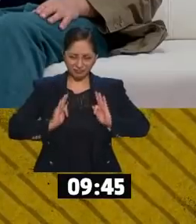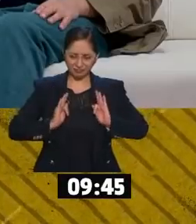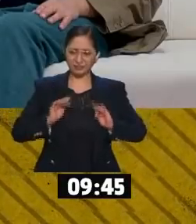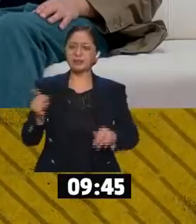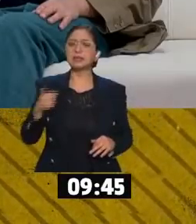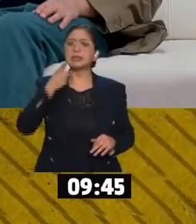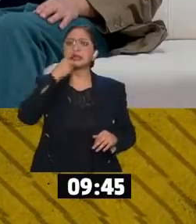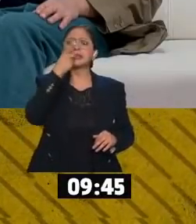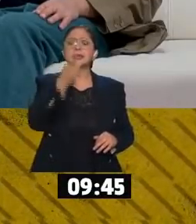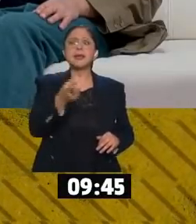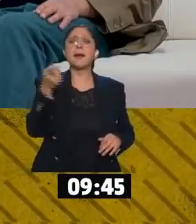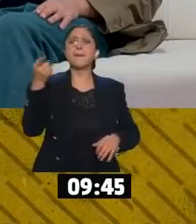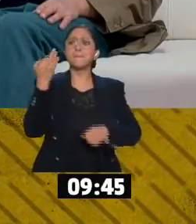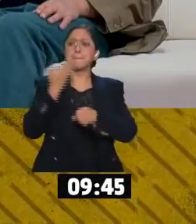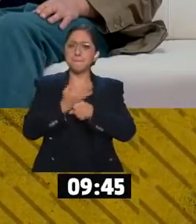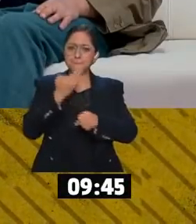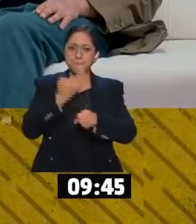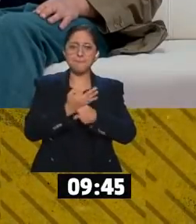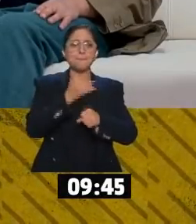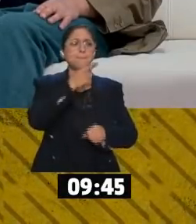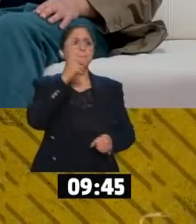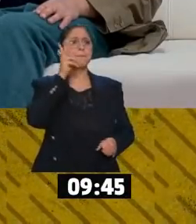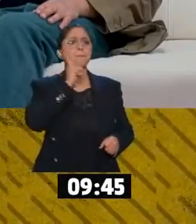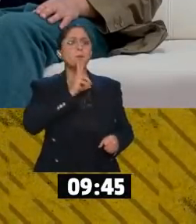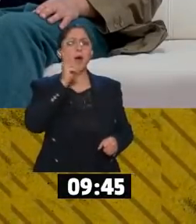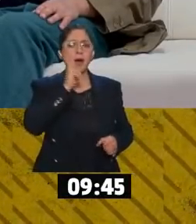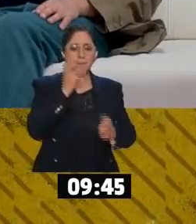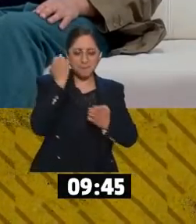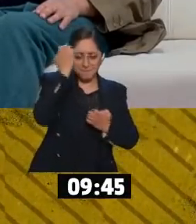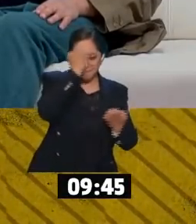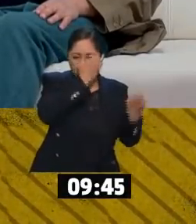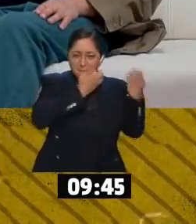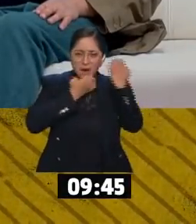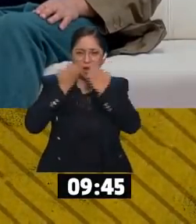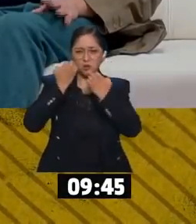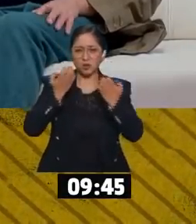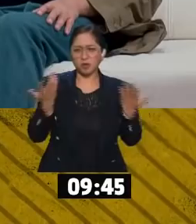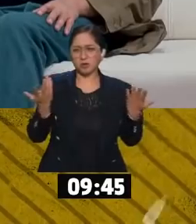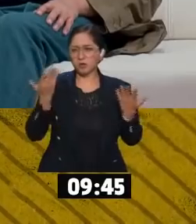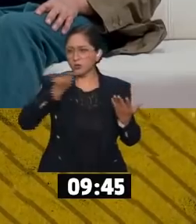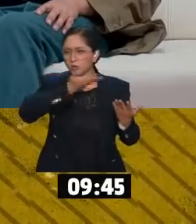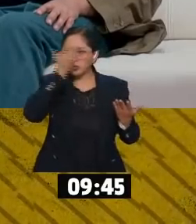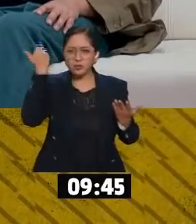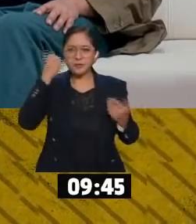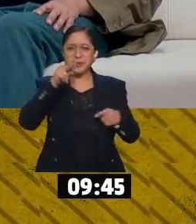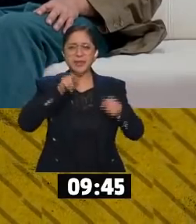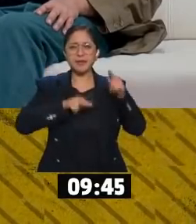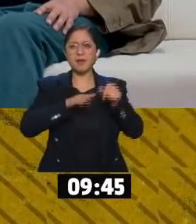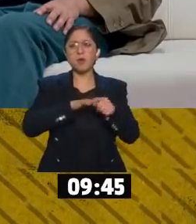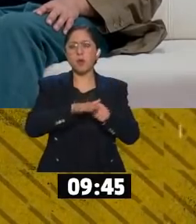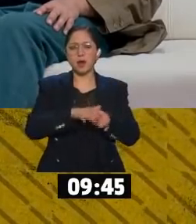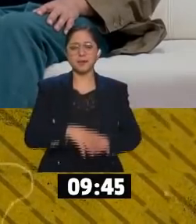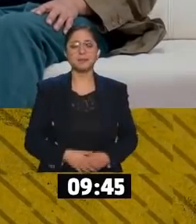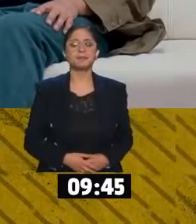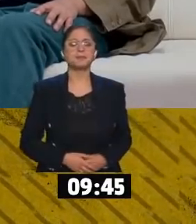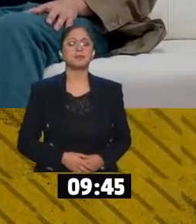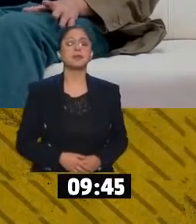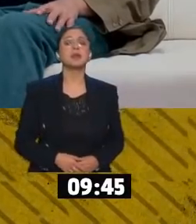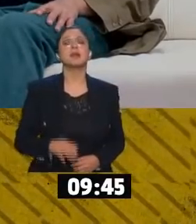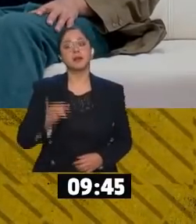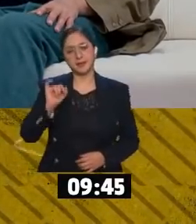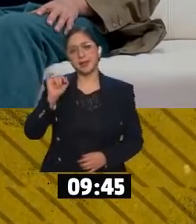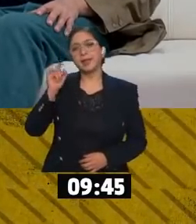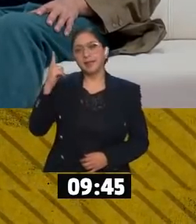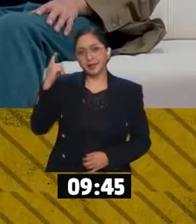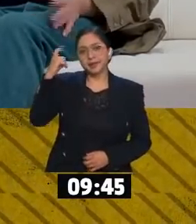forma de hacer una prueba para saber a qué nivel están. Es difícil saberlo porque al final de cuentas también hay